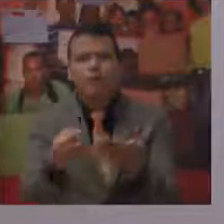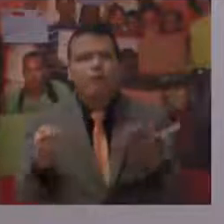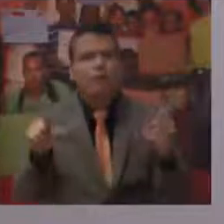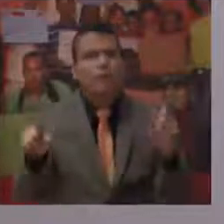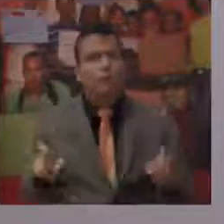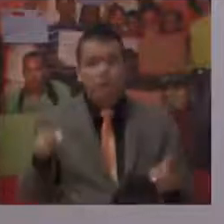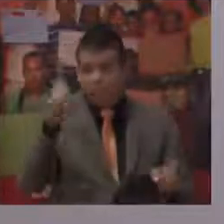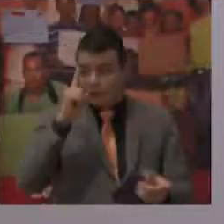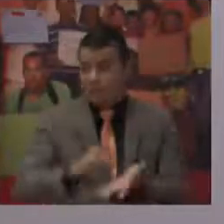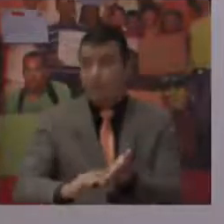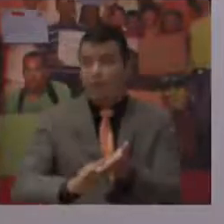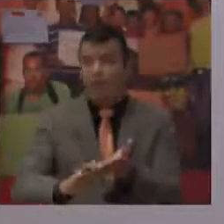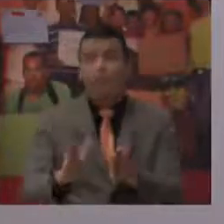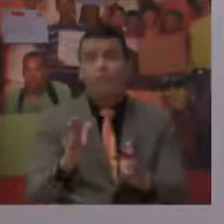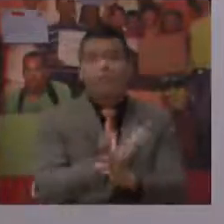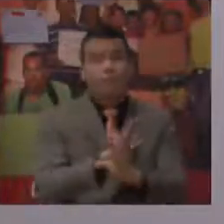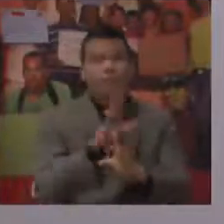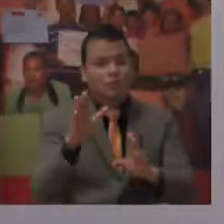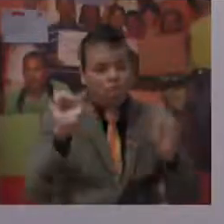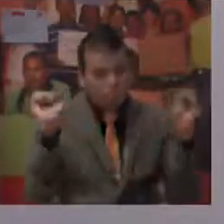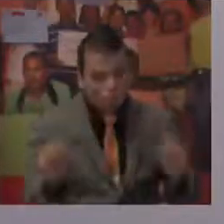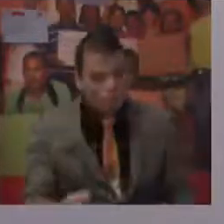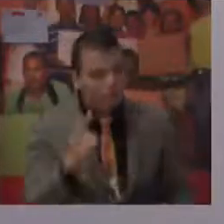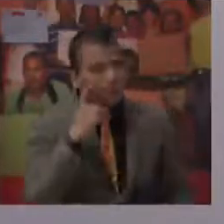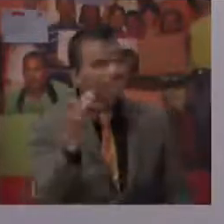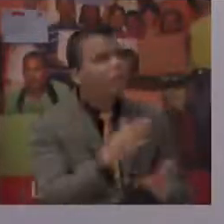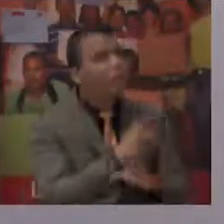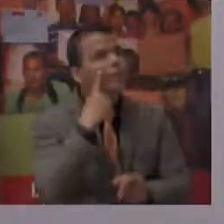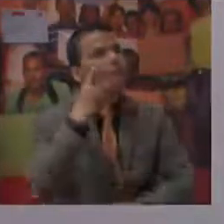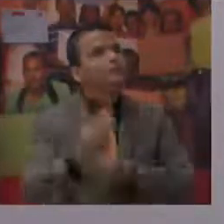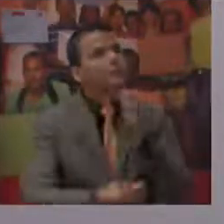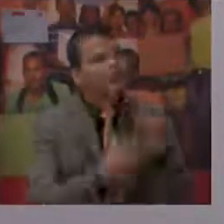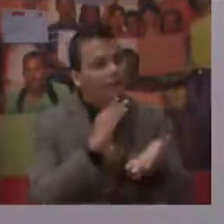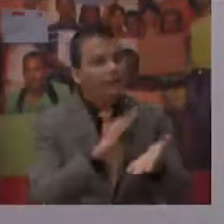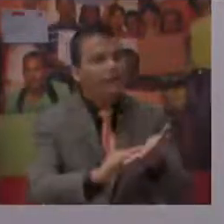en arreglar esta problemática y hacer frente a esta problemática.